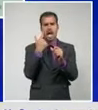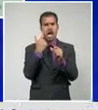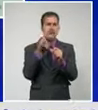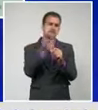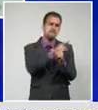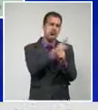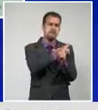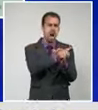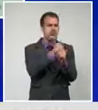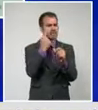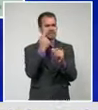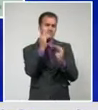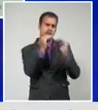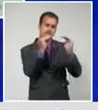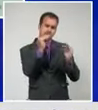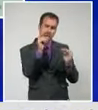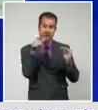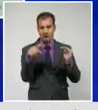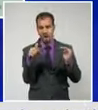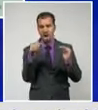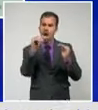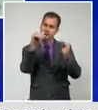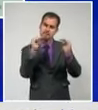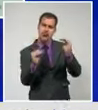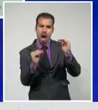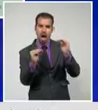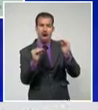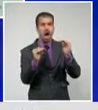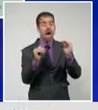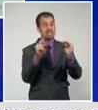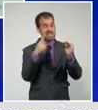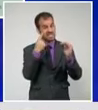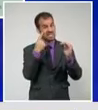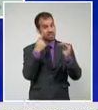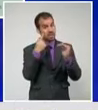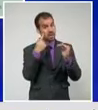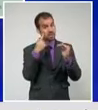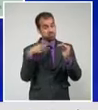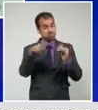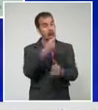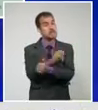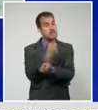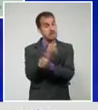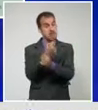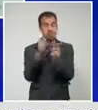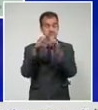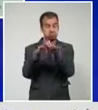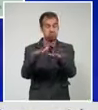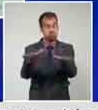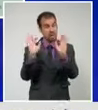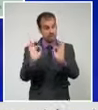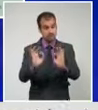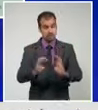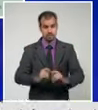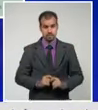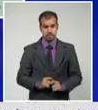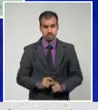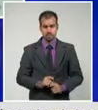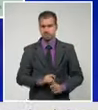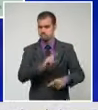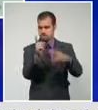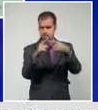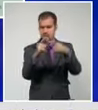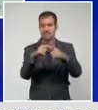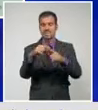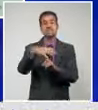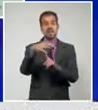en 2 casos, sin embargo sigue siendo una cifra de mucho riesgo epidemiológico. San Cristóbal con el mayor